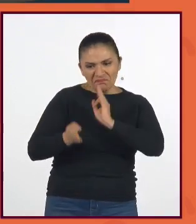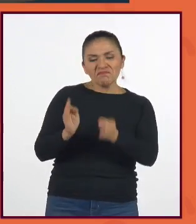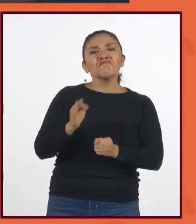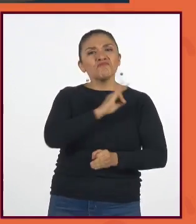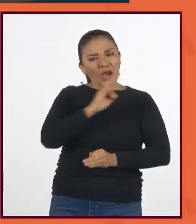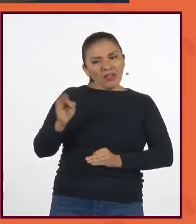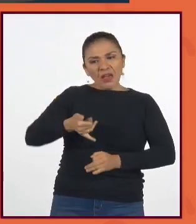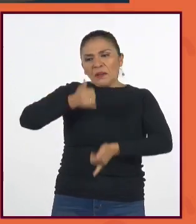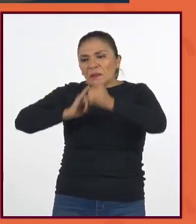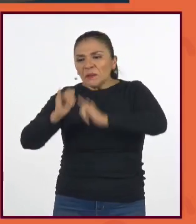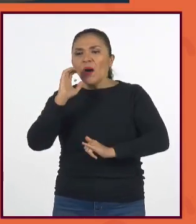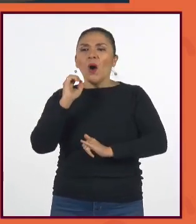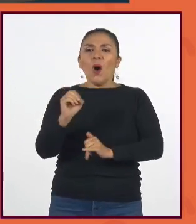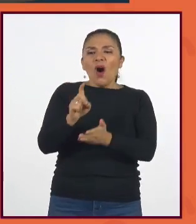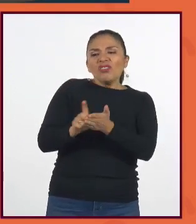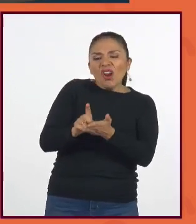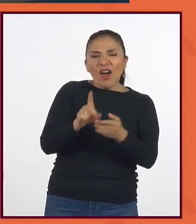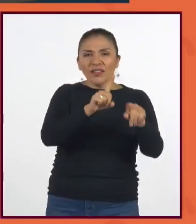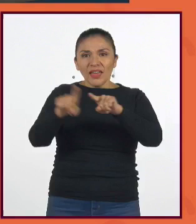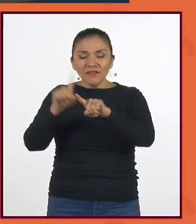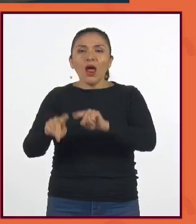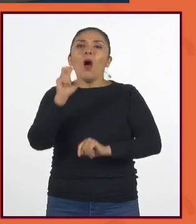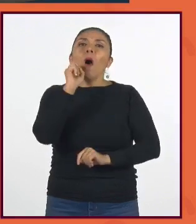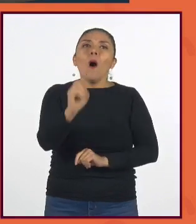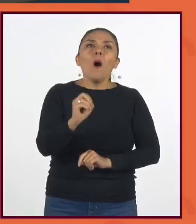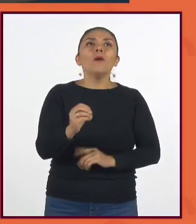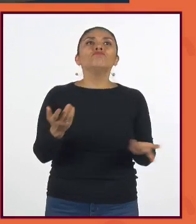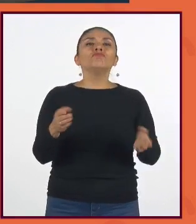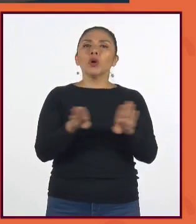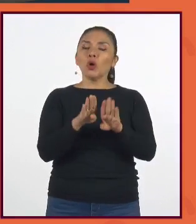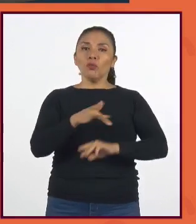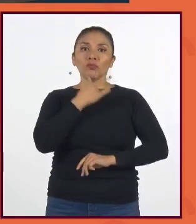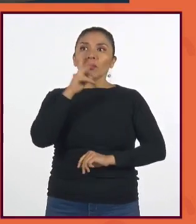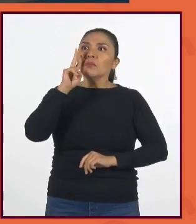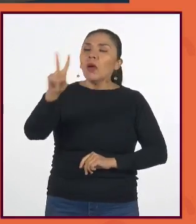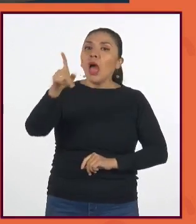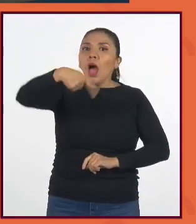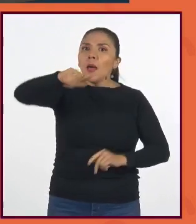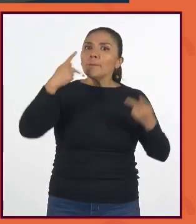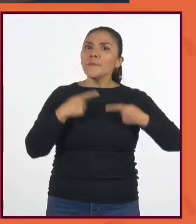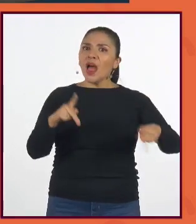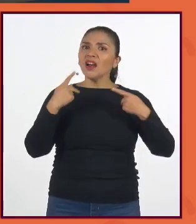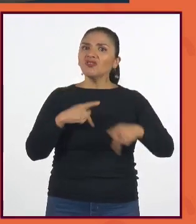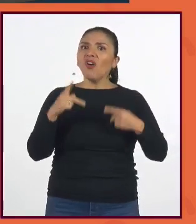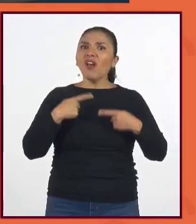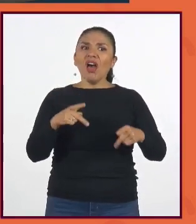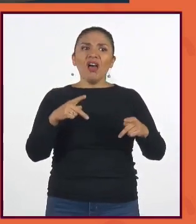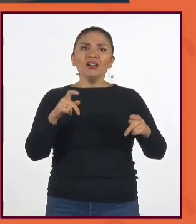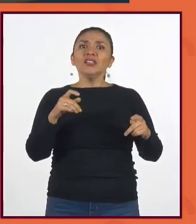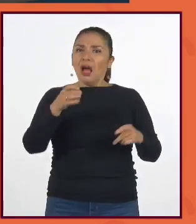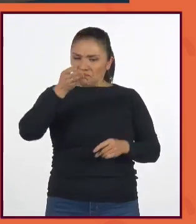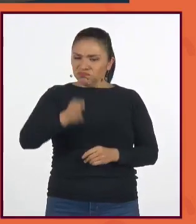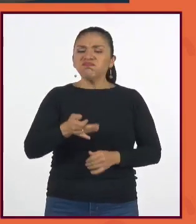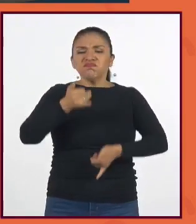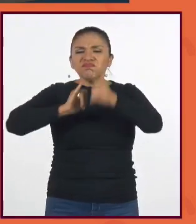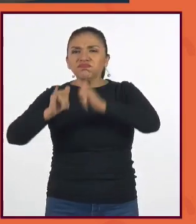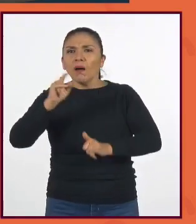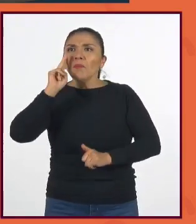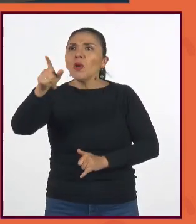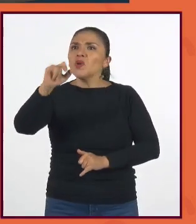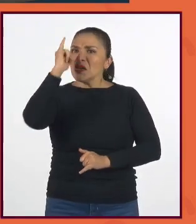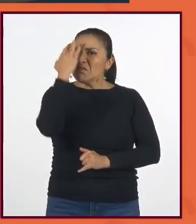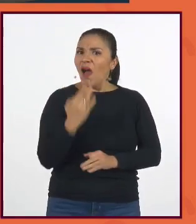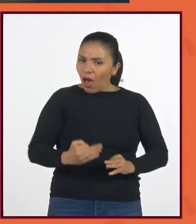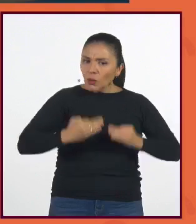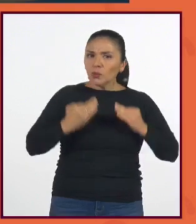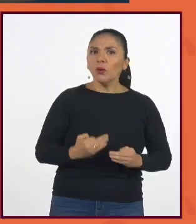o también favorezcan la imagen de las personas que consumen sustancias, van a impactar para el consumo de